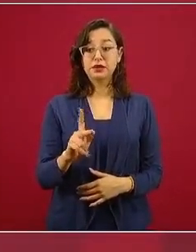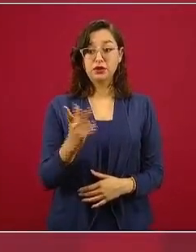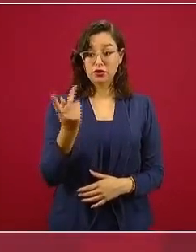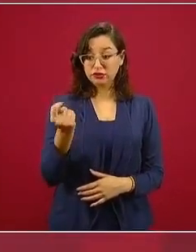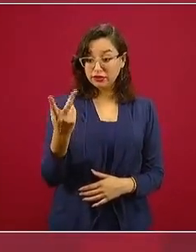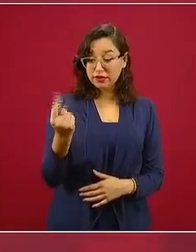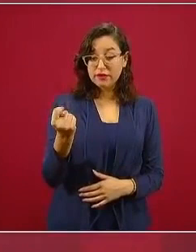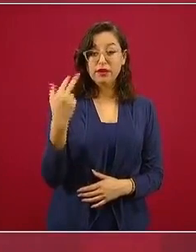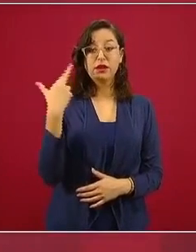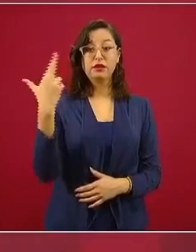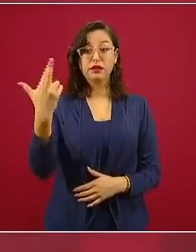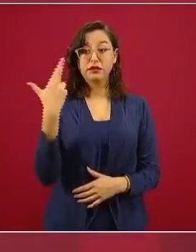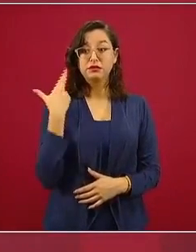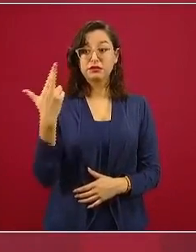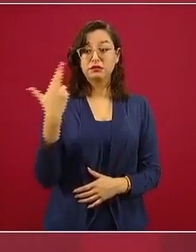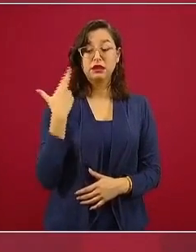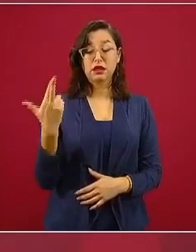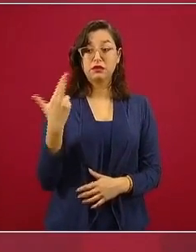va a depender